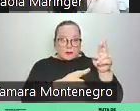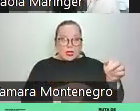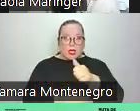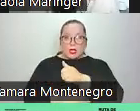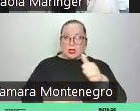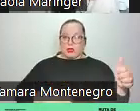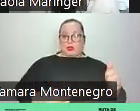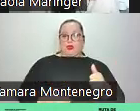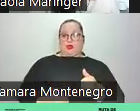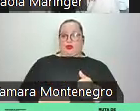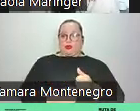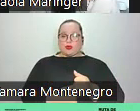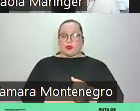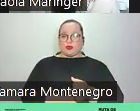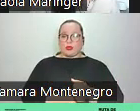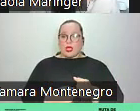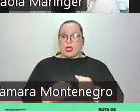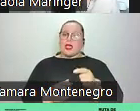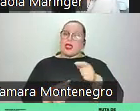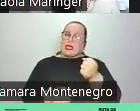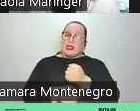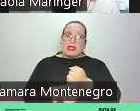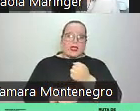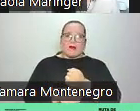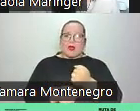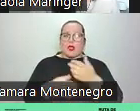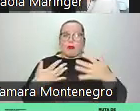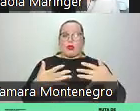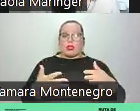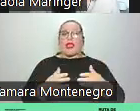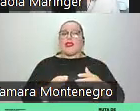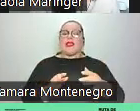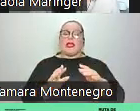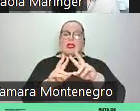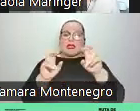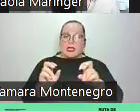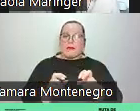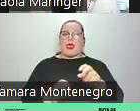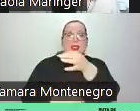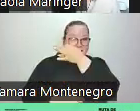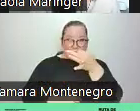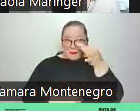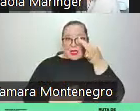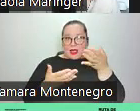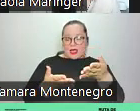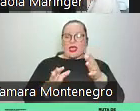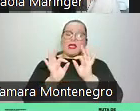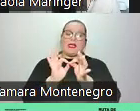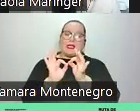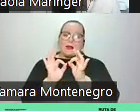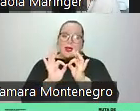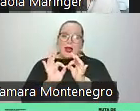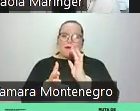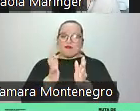a alguien que hace una labor bastante importante en el lenguaje interpretativo, como lo es Tamara Montenegro, que hoy está desempeñando su labor en el